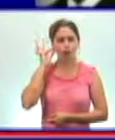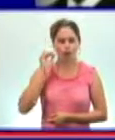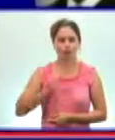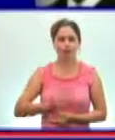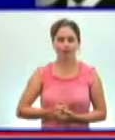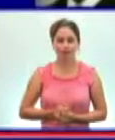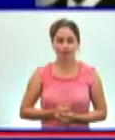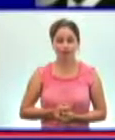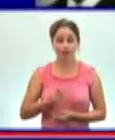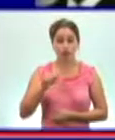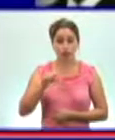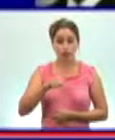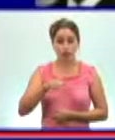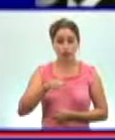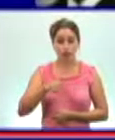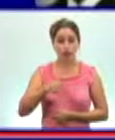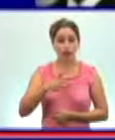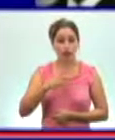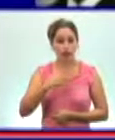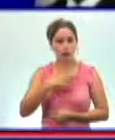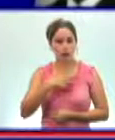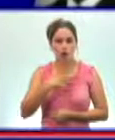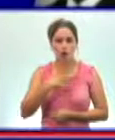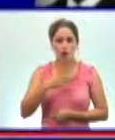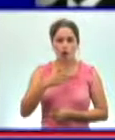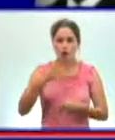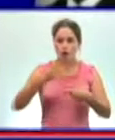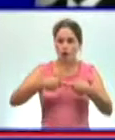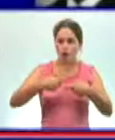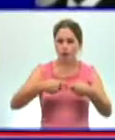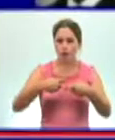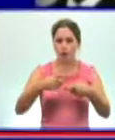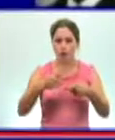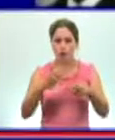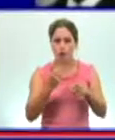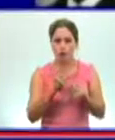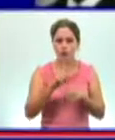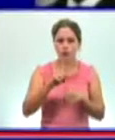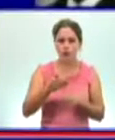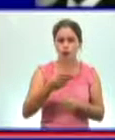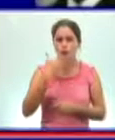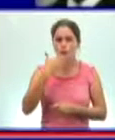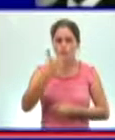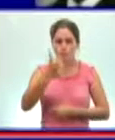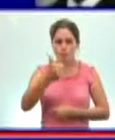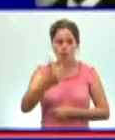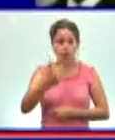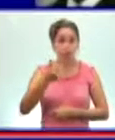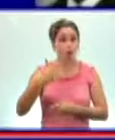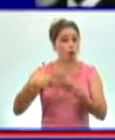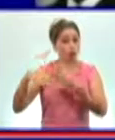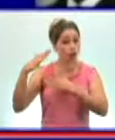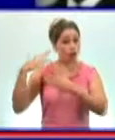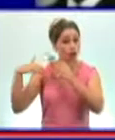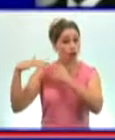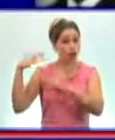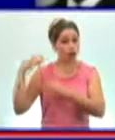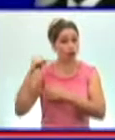una relación bastante para su época liberal, bastante para su época desprejuiciada con Jenny.